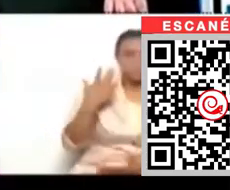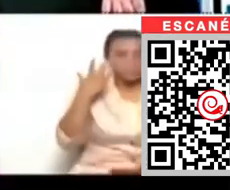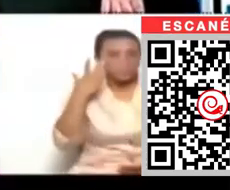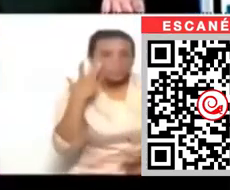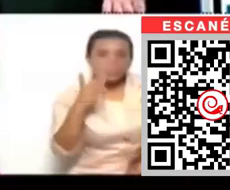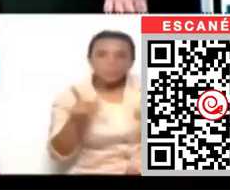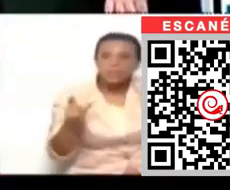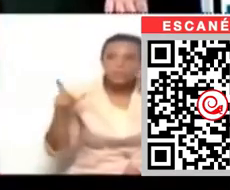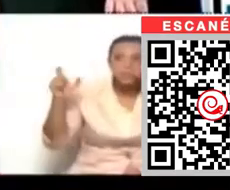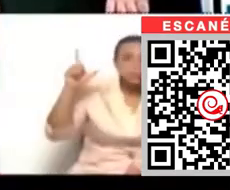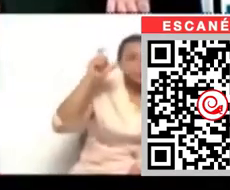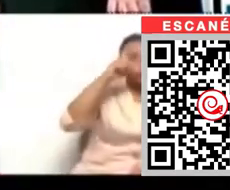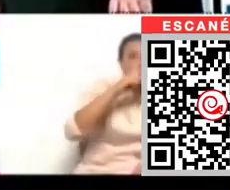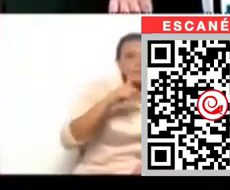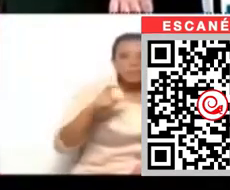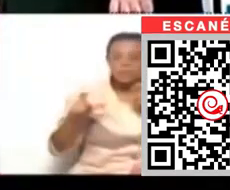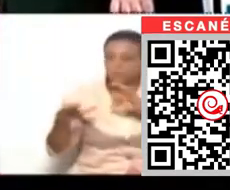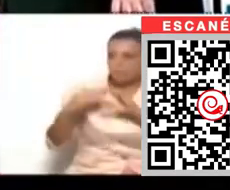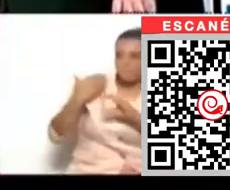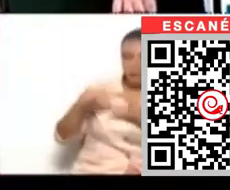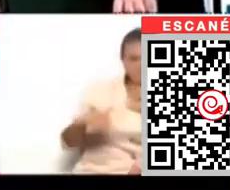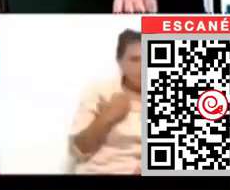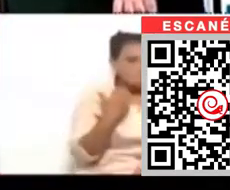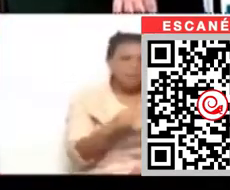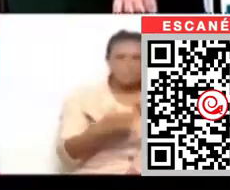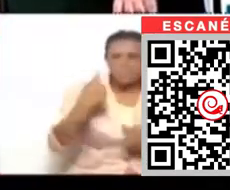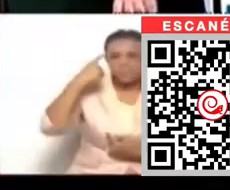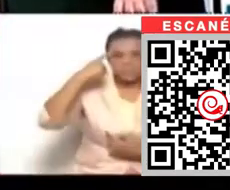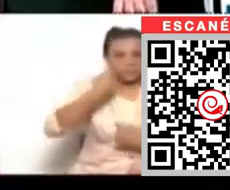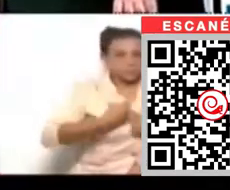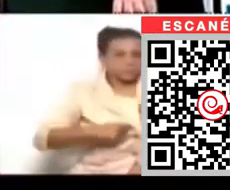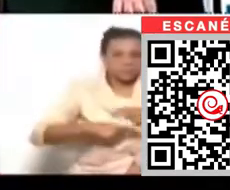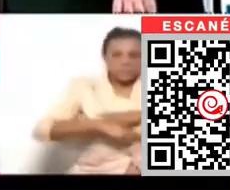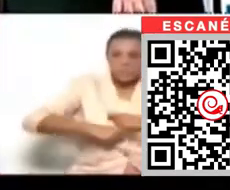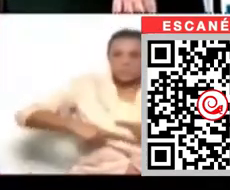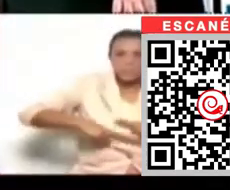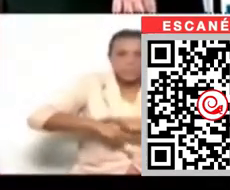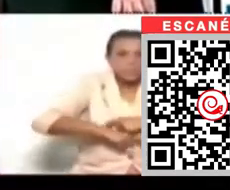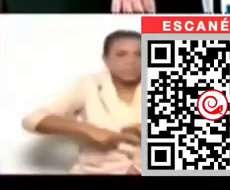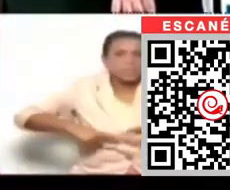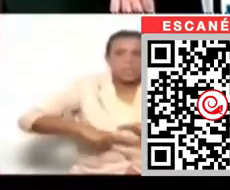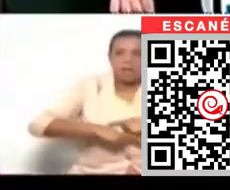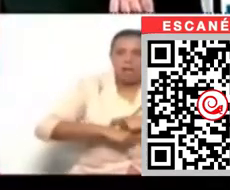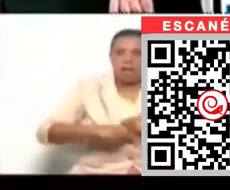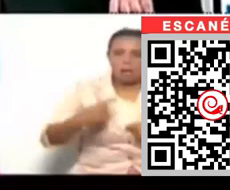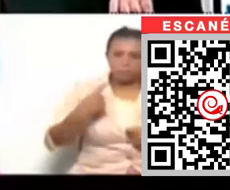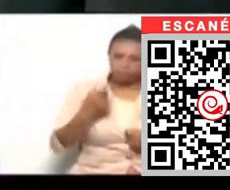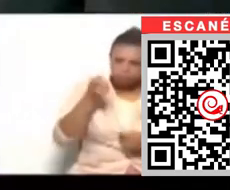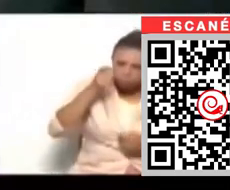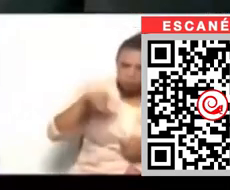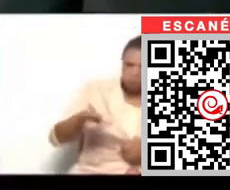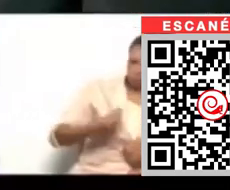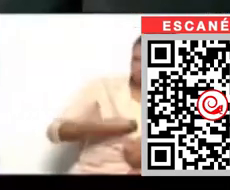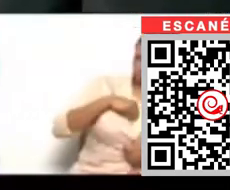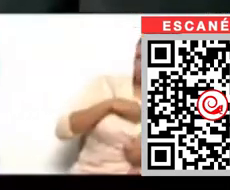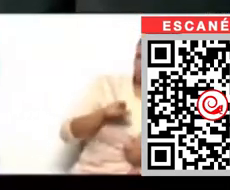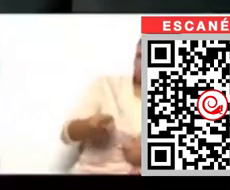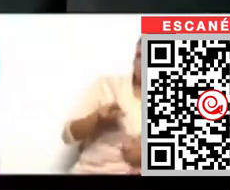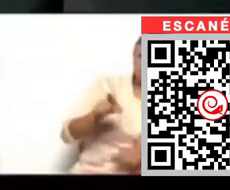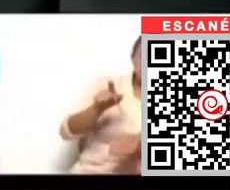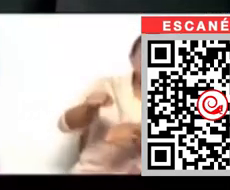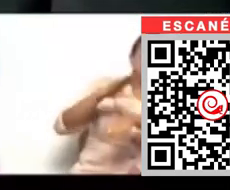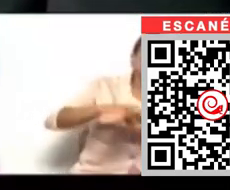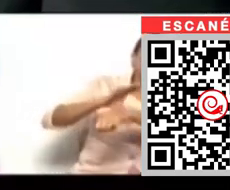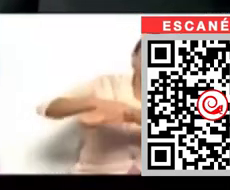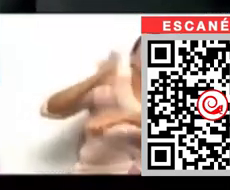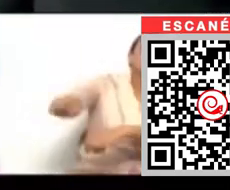tomaban fotos, que mandaban, y estaban nerviosos y tenían algo aquí, y entonces el mismo pueblo, piquití, le puso la mano, lo